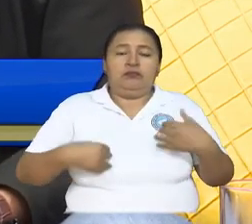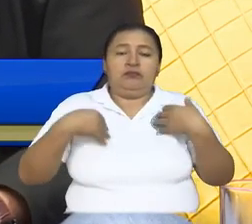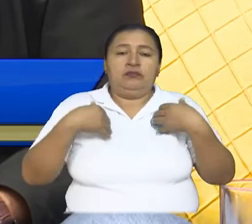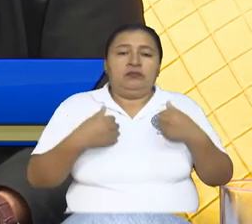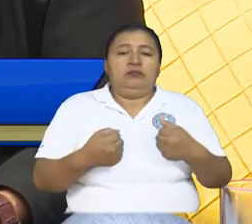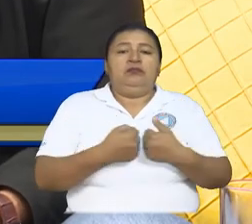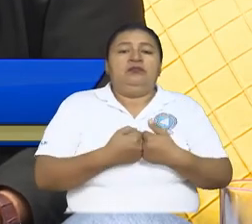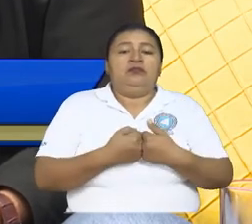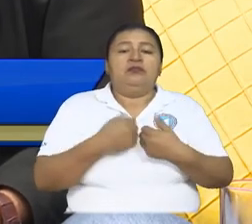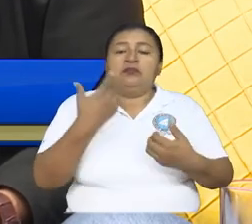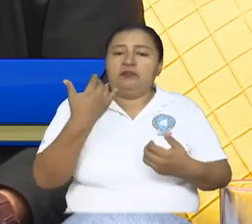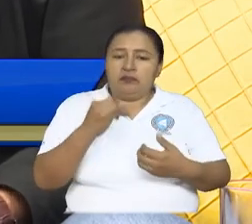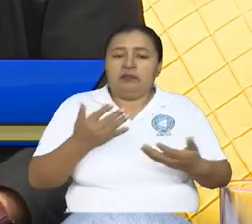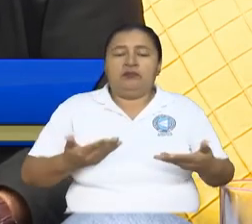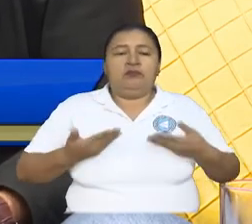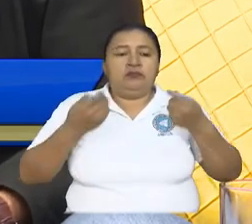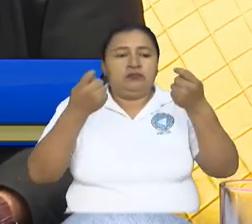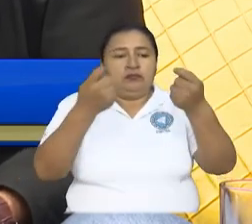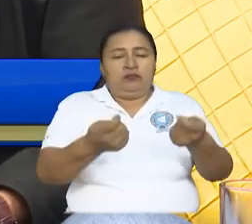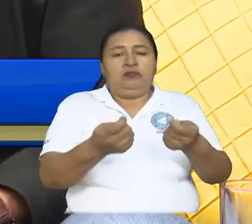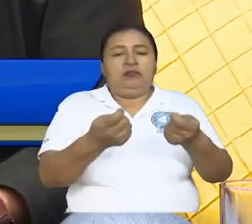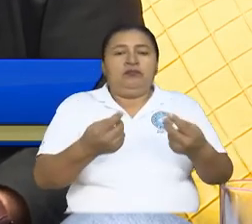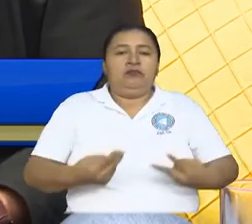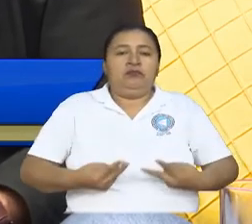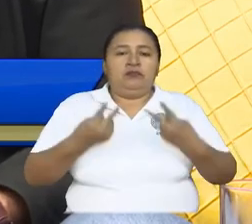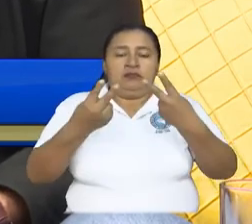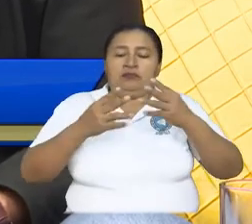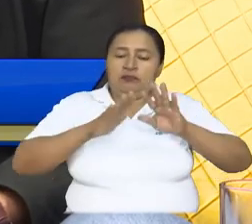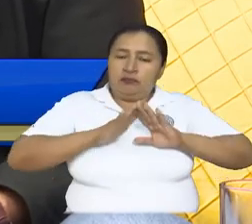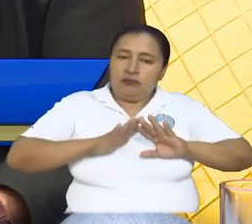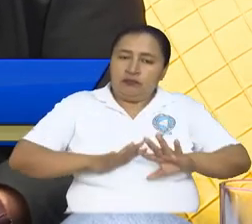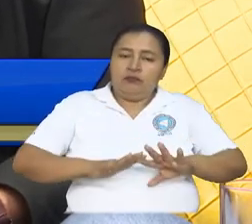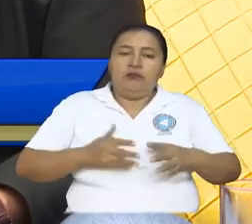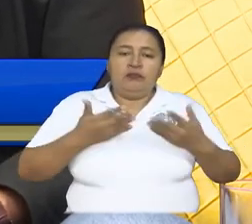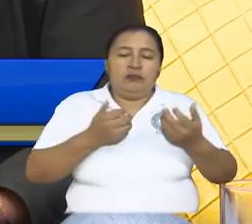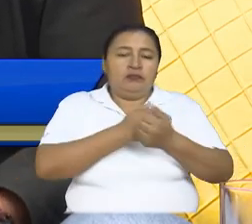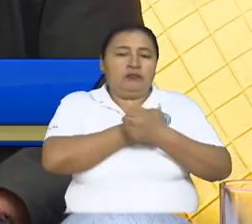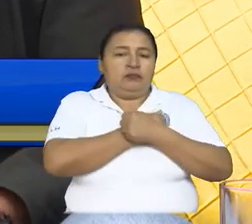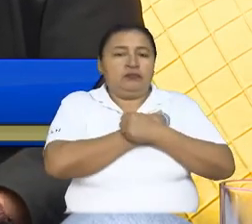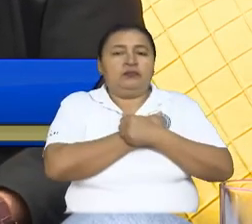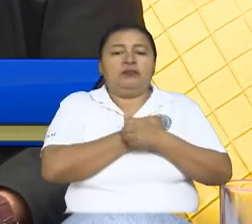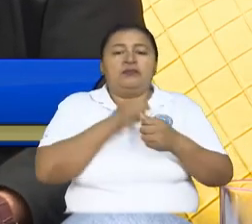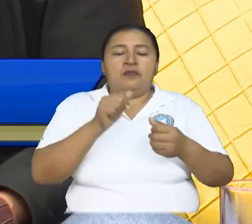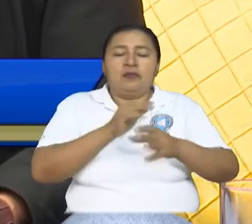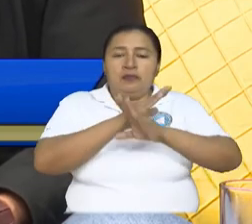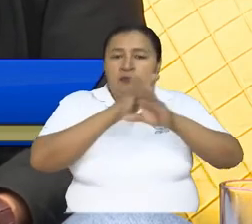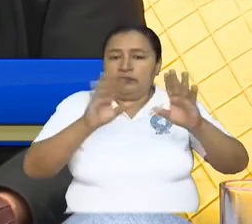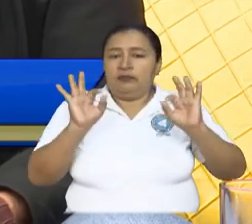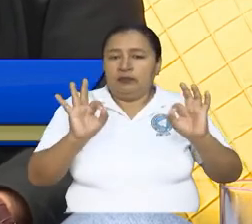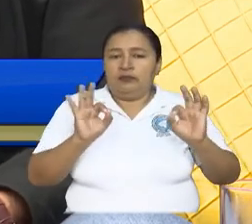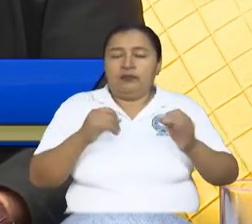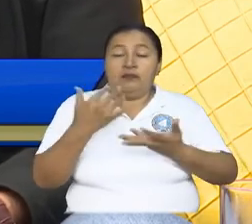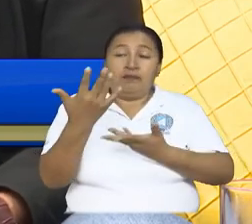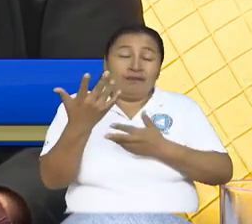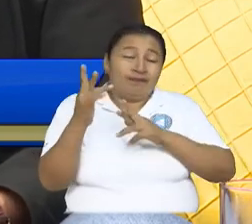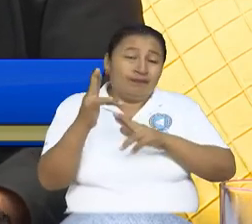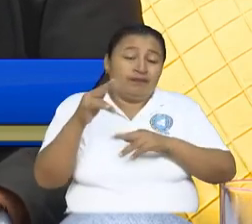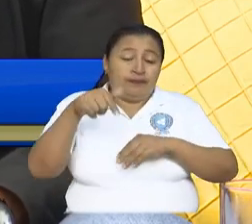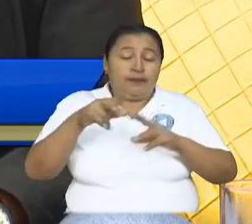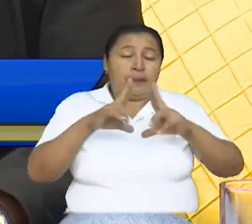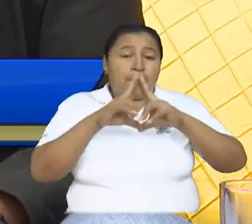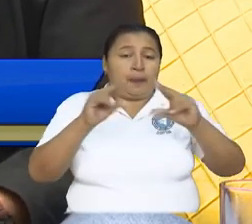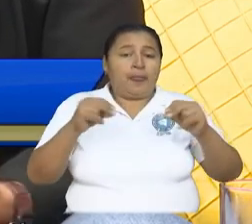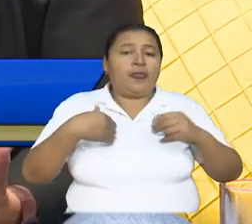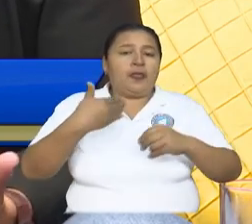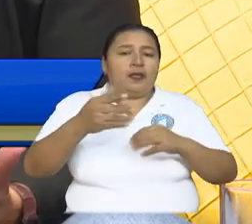salud apuestan por la vida por la tranquilidad por el amor la armonía la esperanza de este país